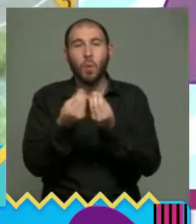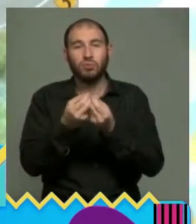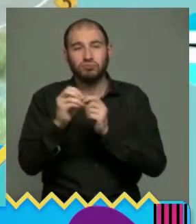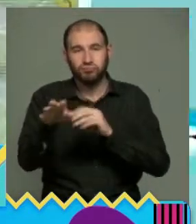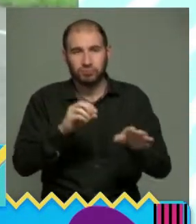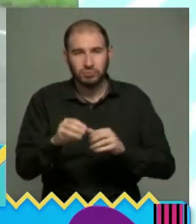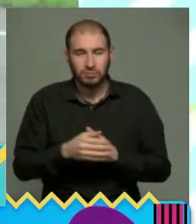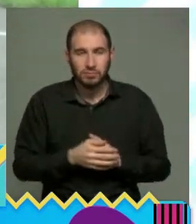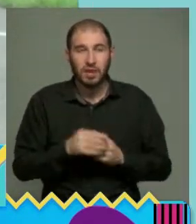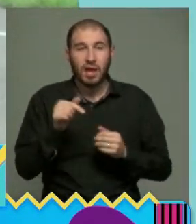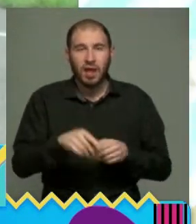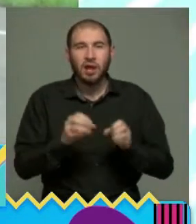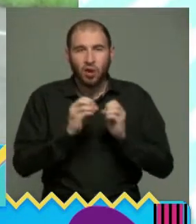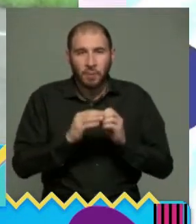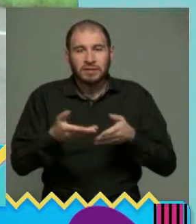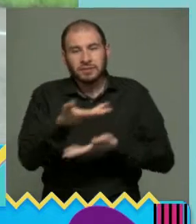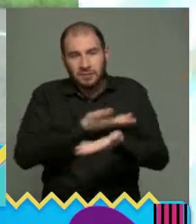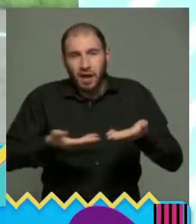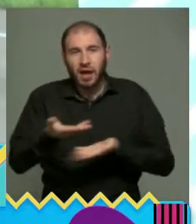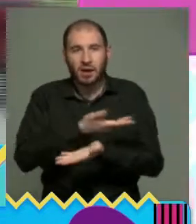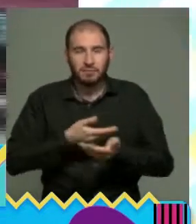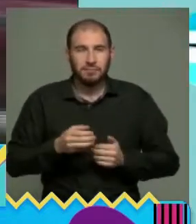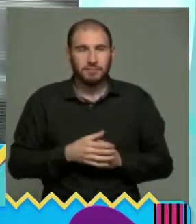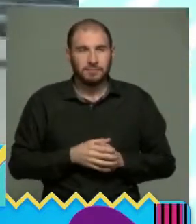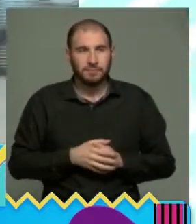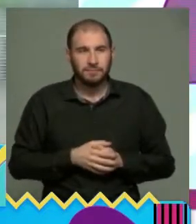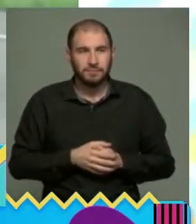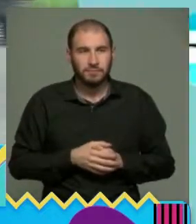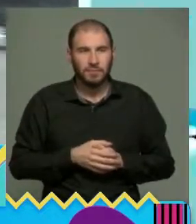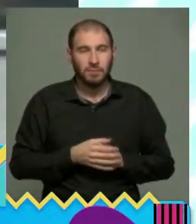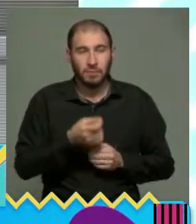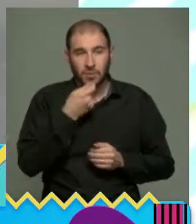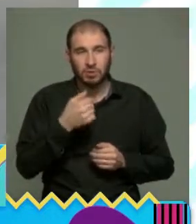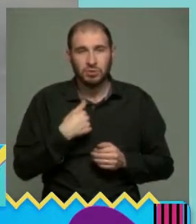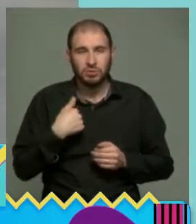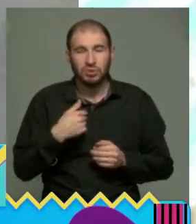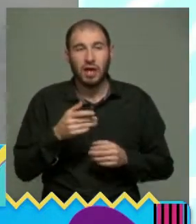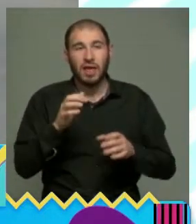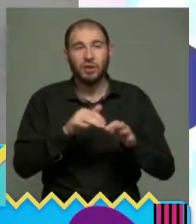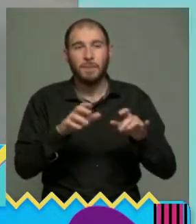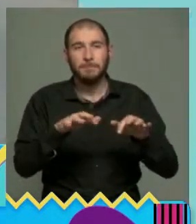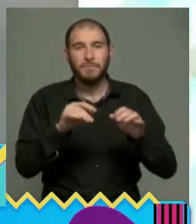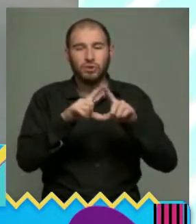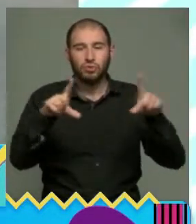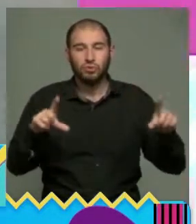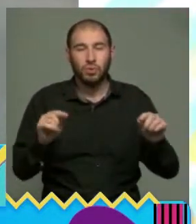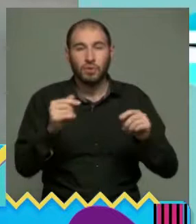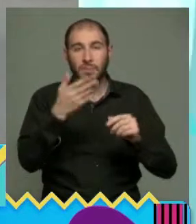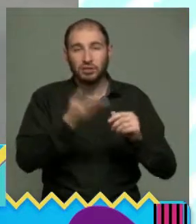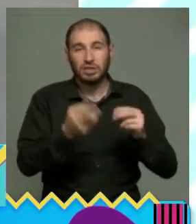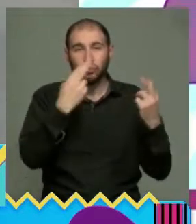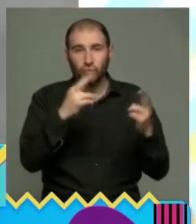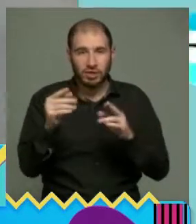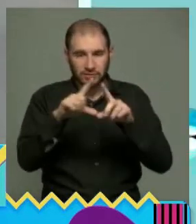Y estamos empezando a tener intercambio. Es decir, si yo introduzco en el sistema la patente de un vehículo de un turista,